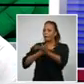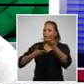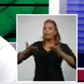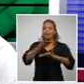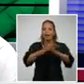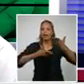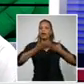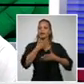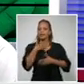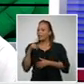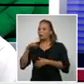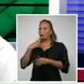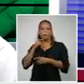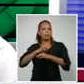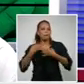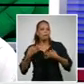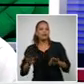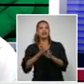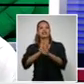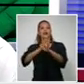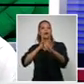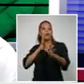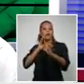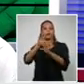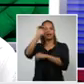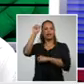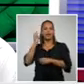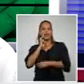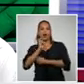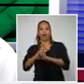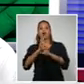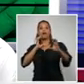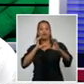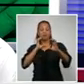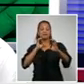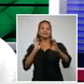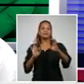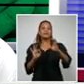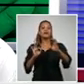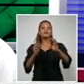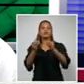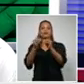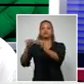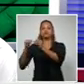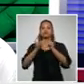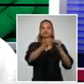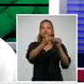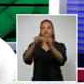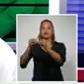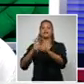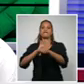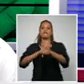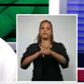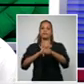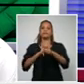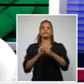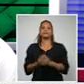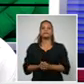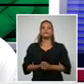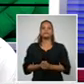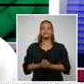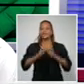en la cola, en el ómnibus, y realmente están transmitiendo la enfermedad. En el acumulado,